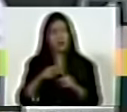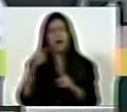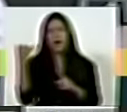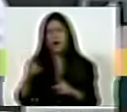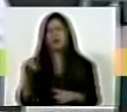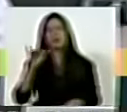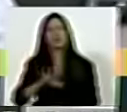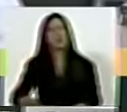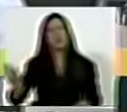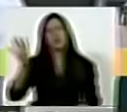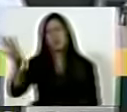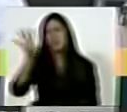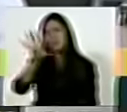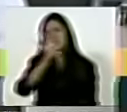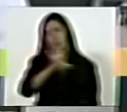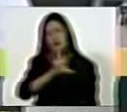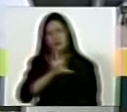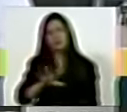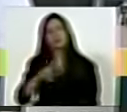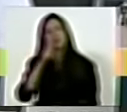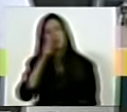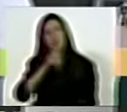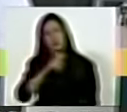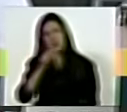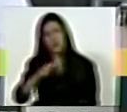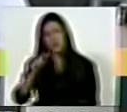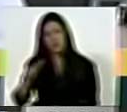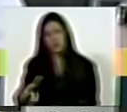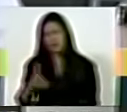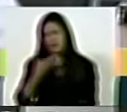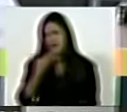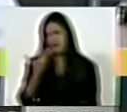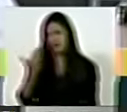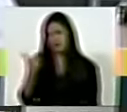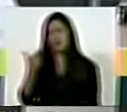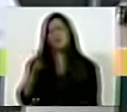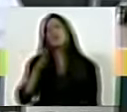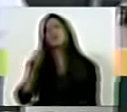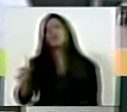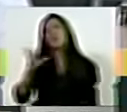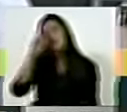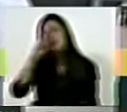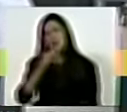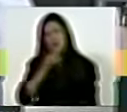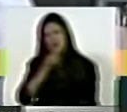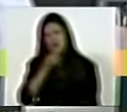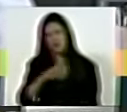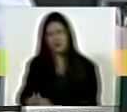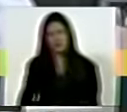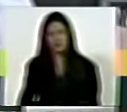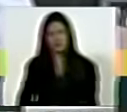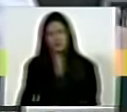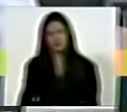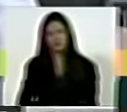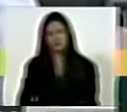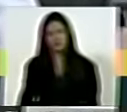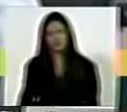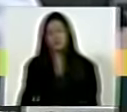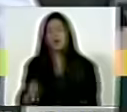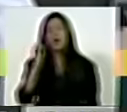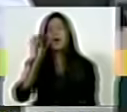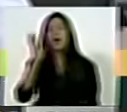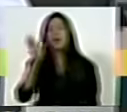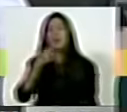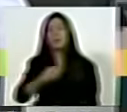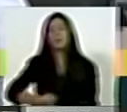sobre nuestros países, sobre nuestros pueblos. Hace poco estábamos en República Dominicana, en la cumbre de jefes